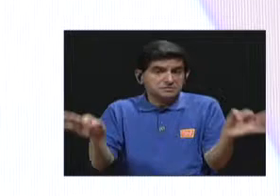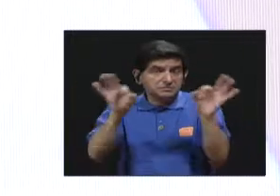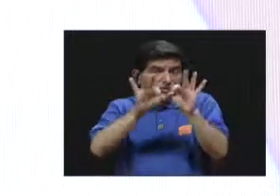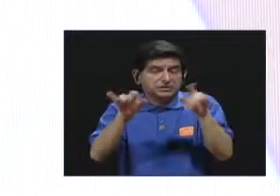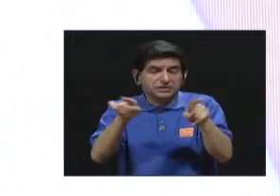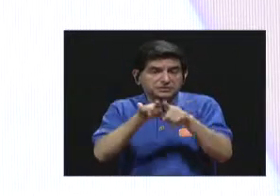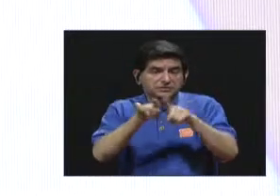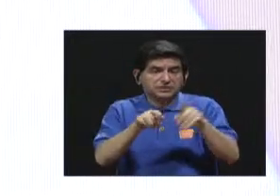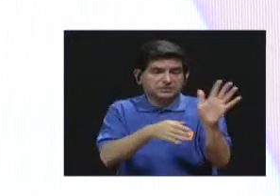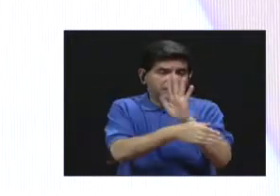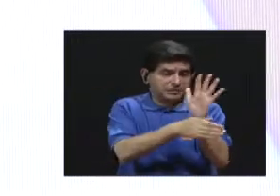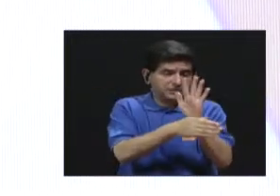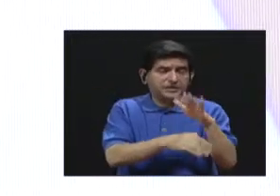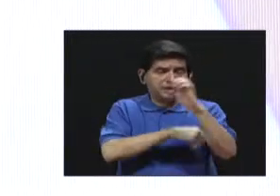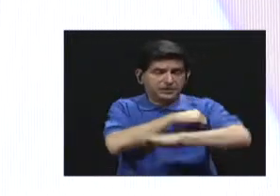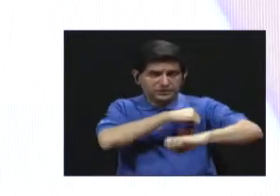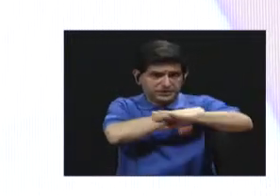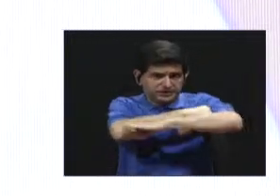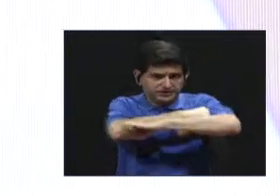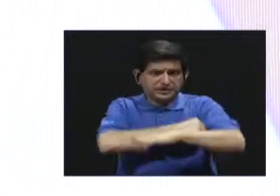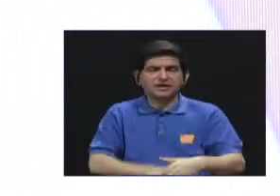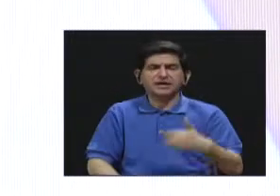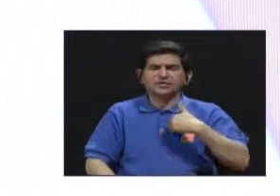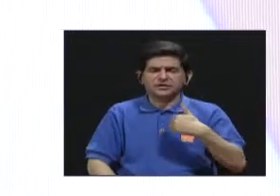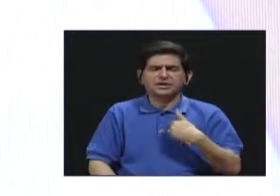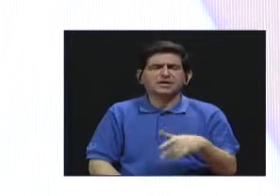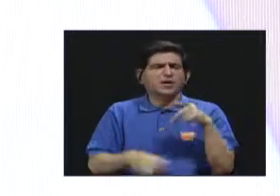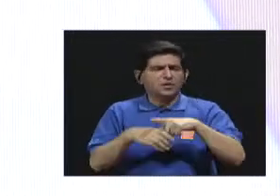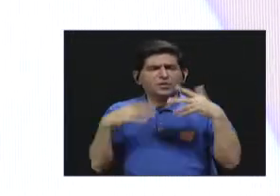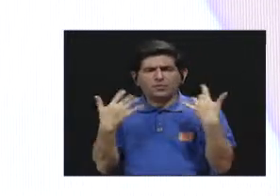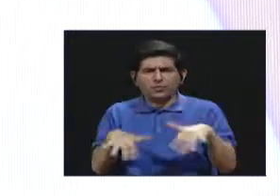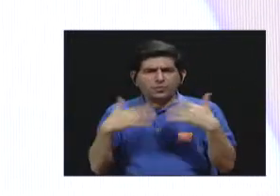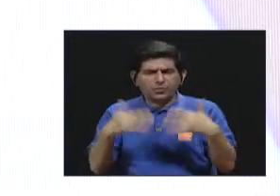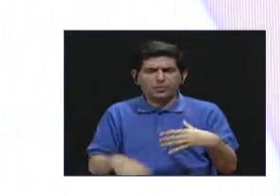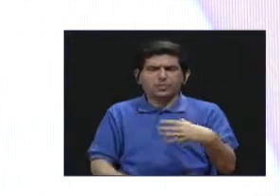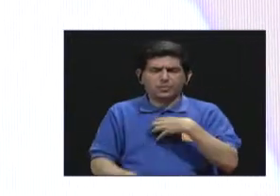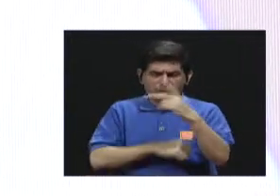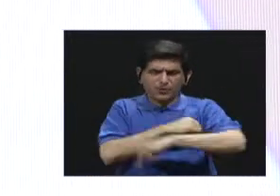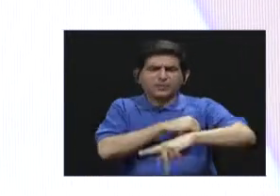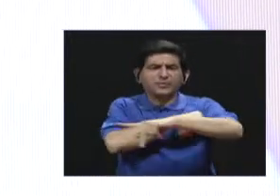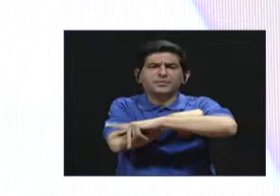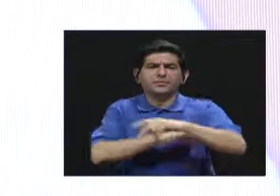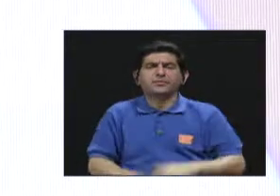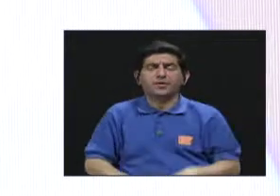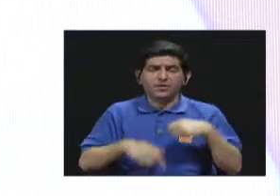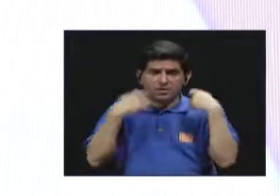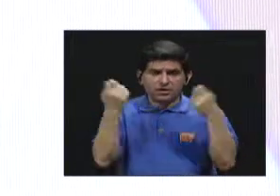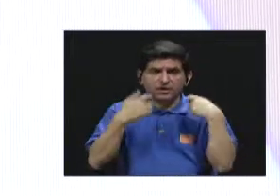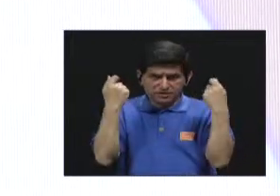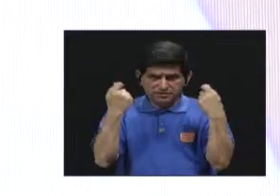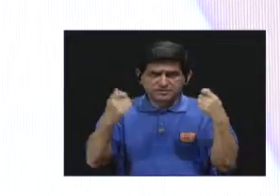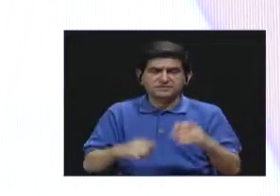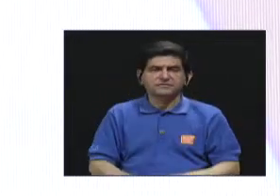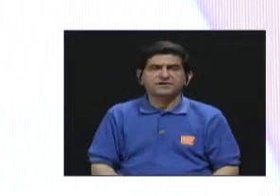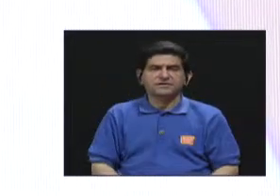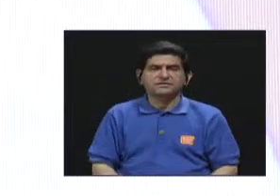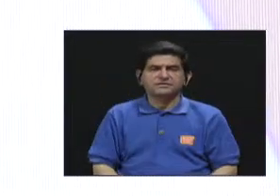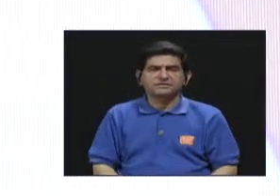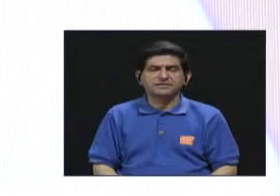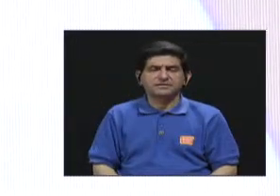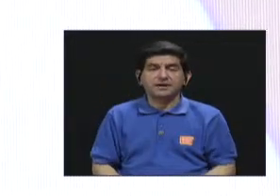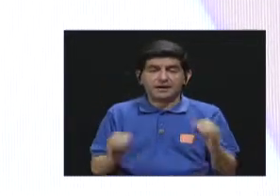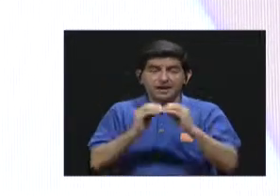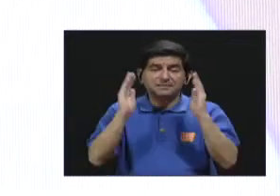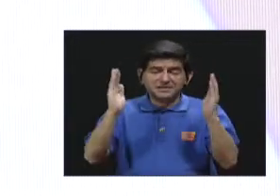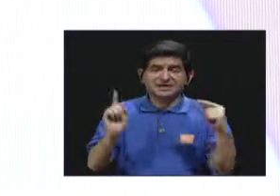mencionar es que además de las películas extranjeras, ha habido una gran participación de nuestro país en el festival, la